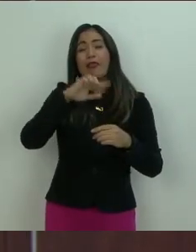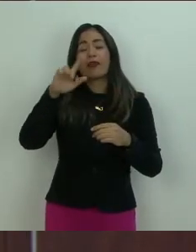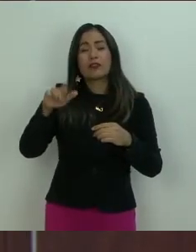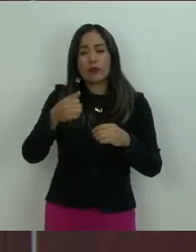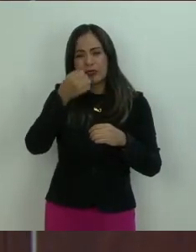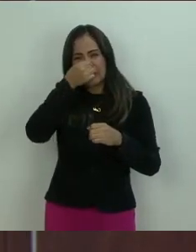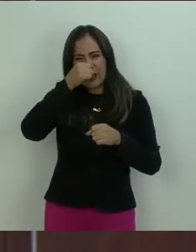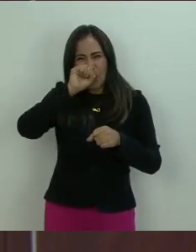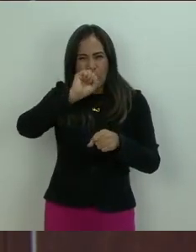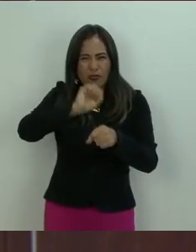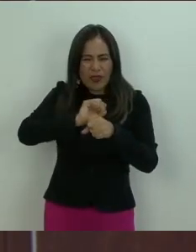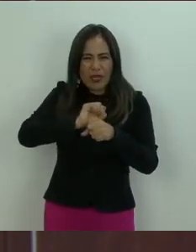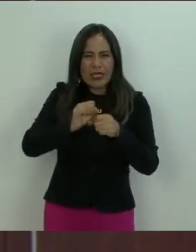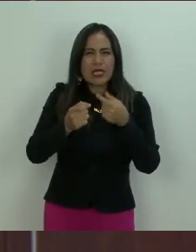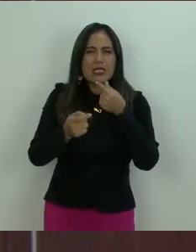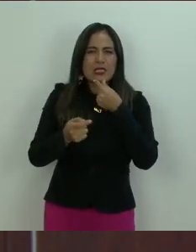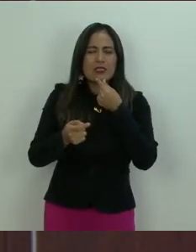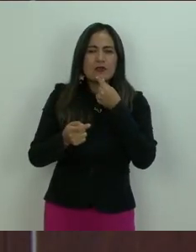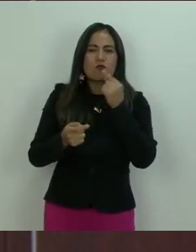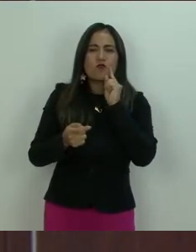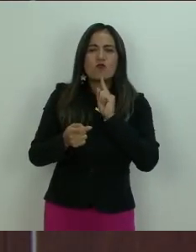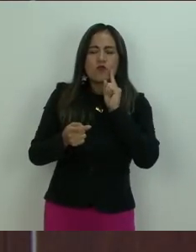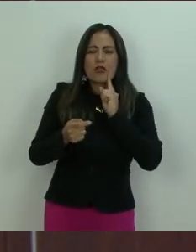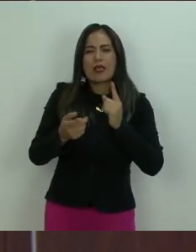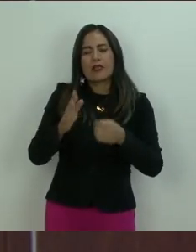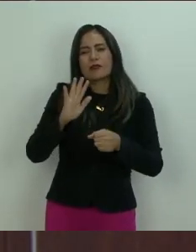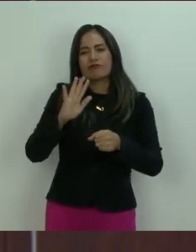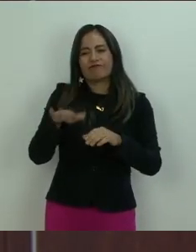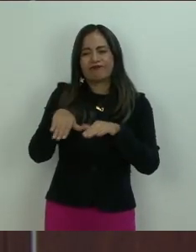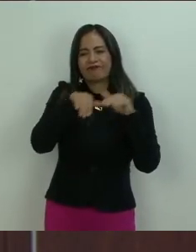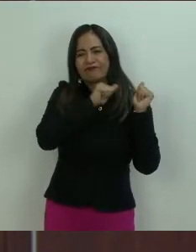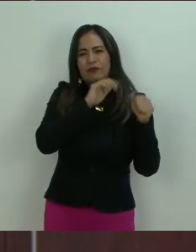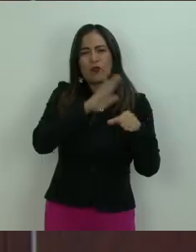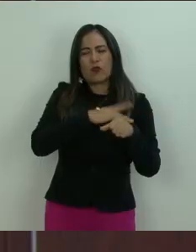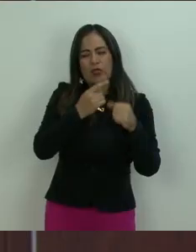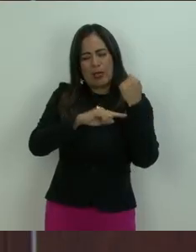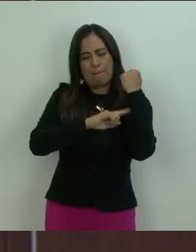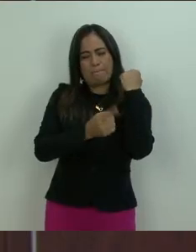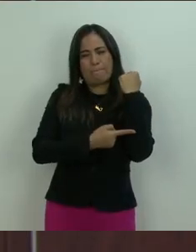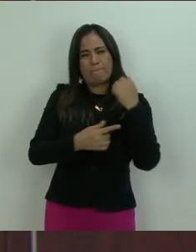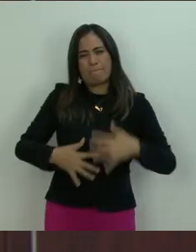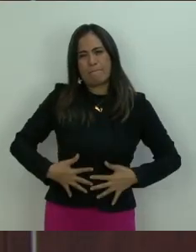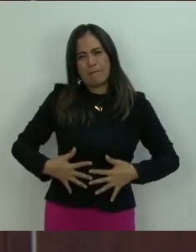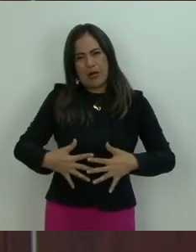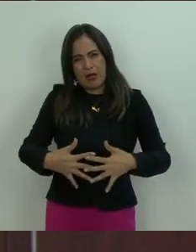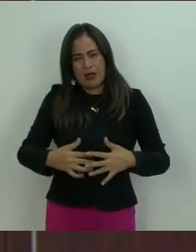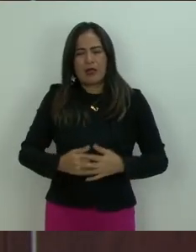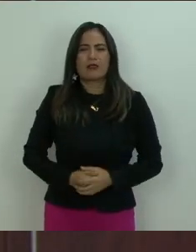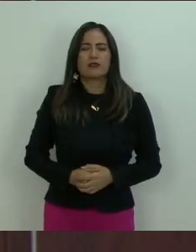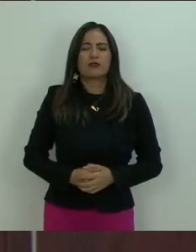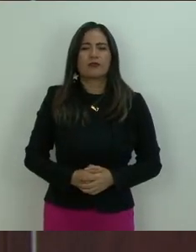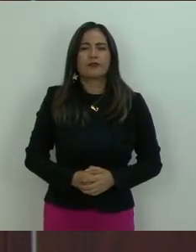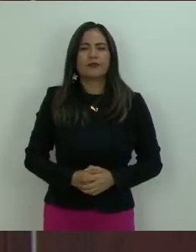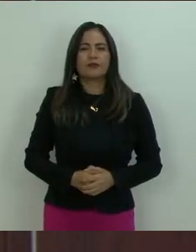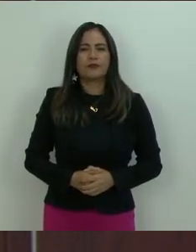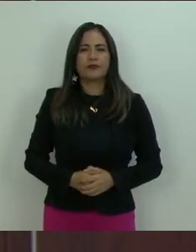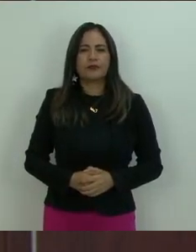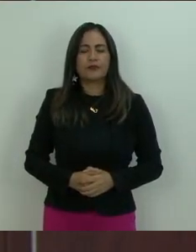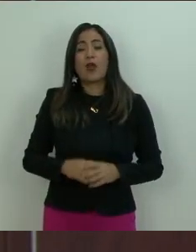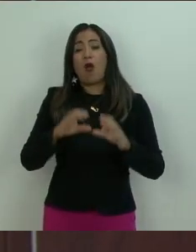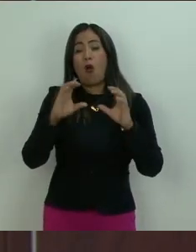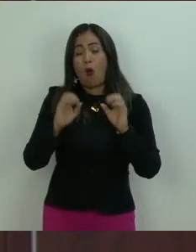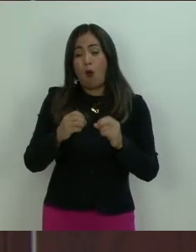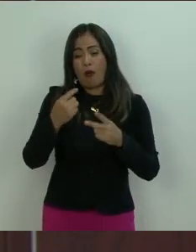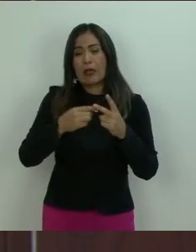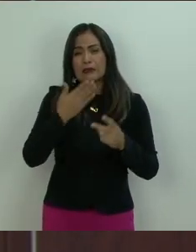la secundaria de las niñas por embarazos precoces, porque no tienen las condiciones de